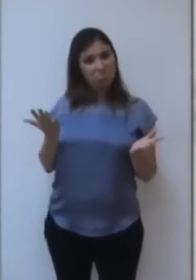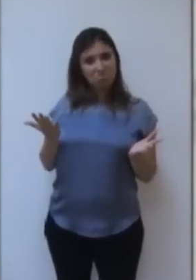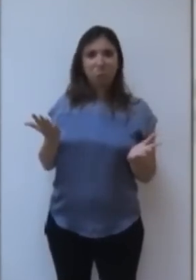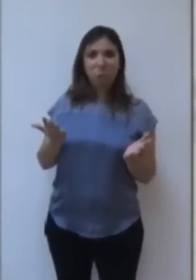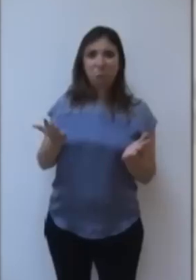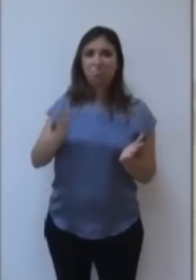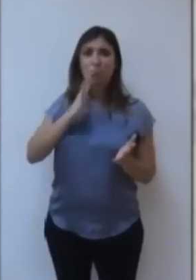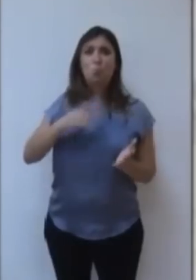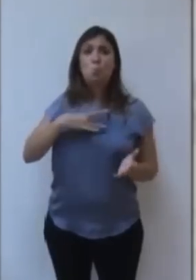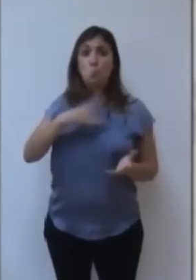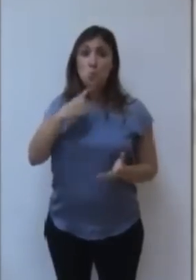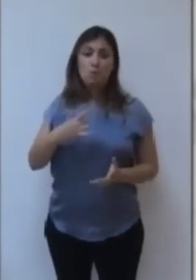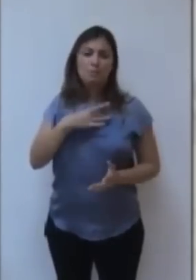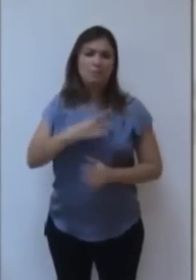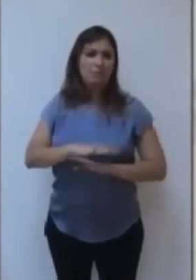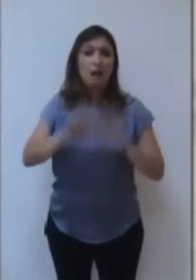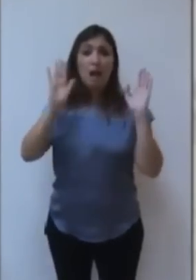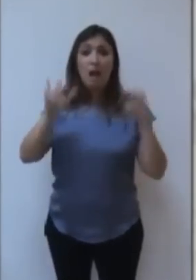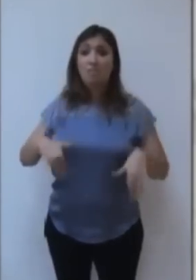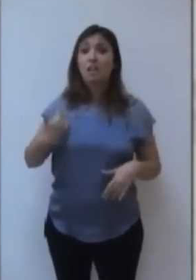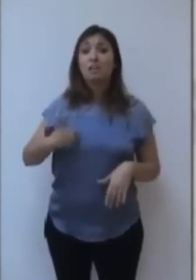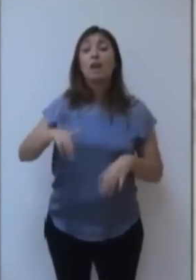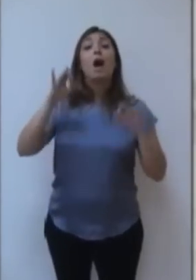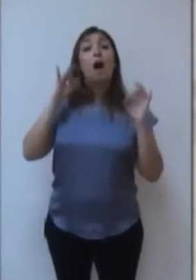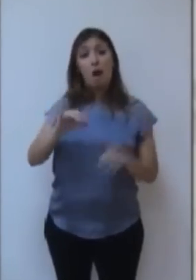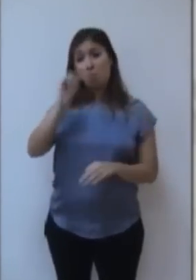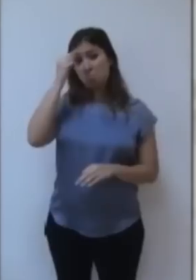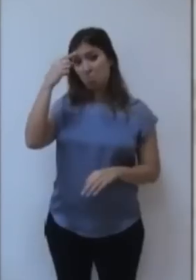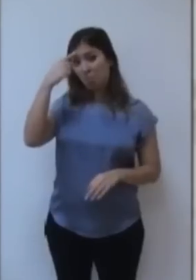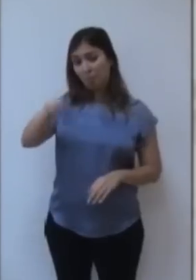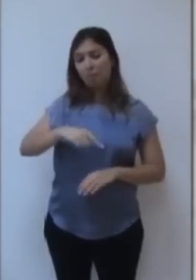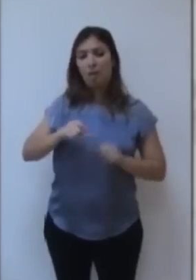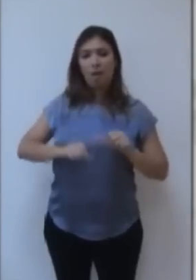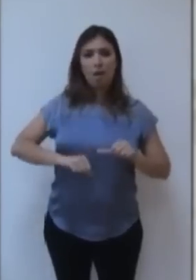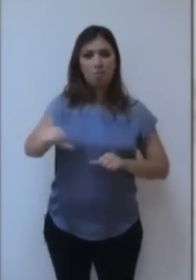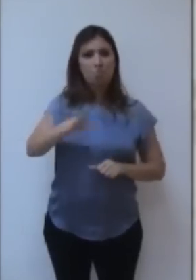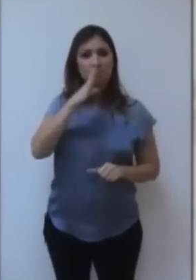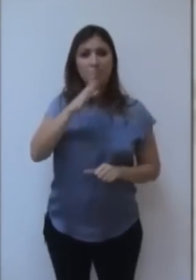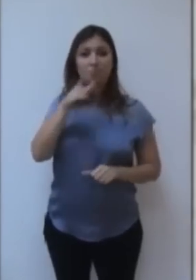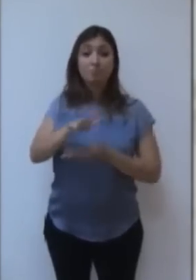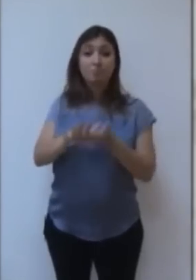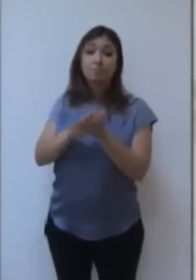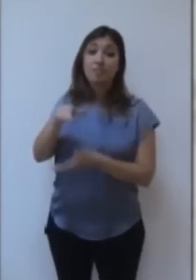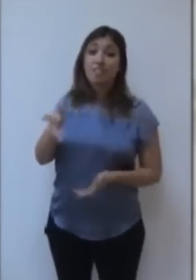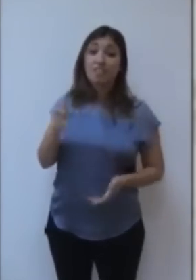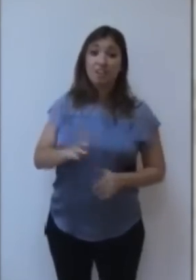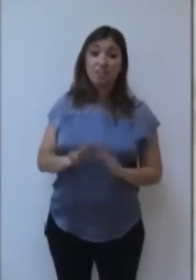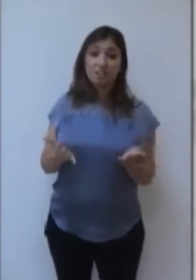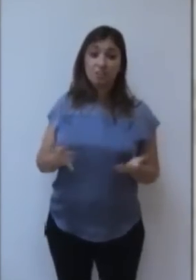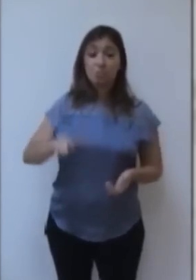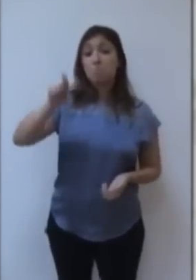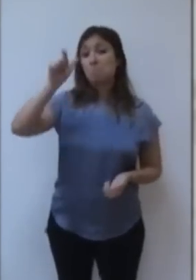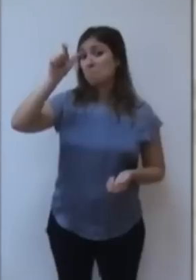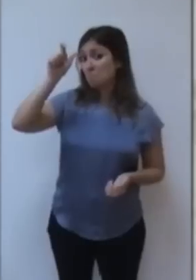que todo cuesta, pero cuando se determinan hacer ciertas cosas, y aquí estamos hablando de derechos, ¿no? Porque cuando una